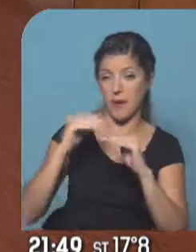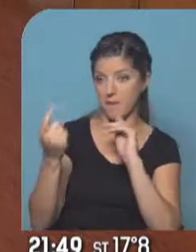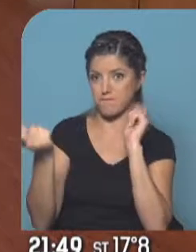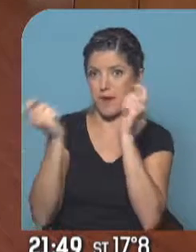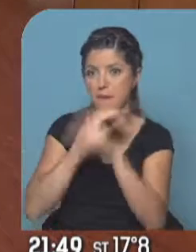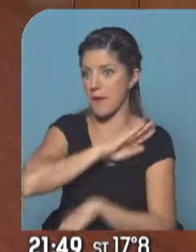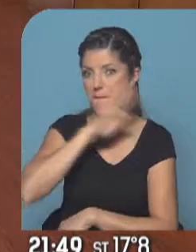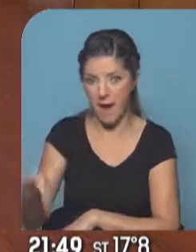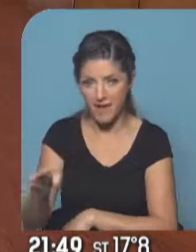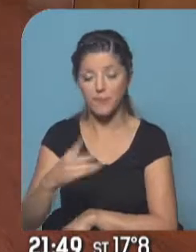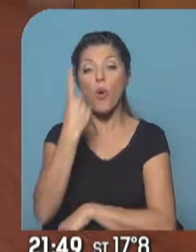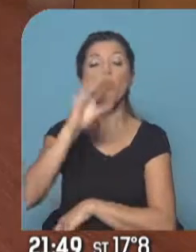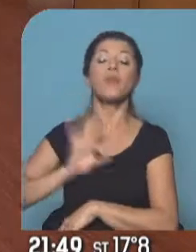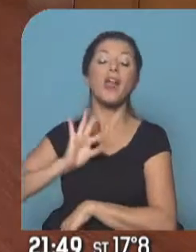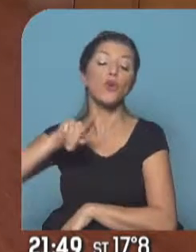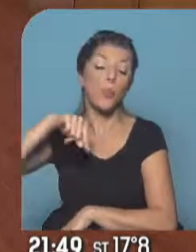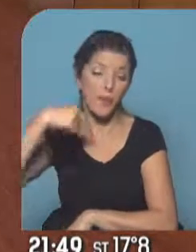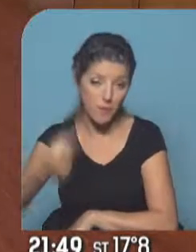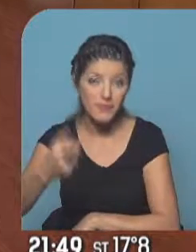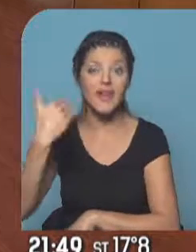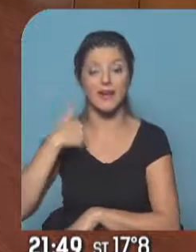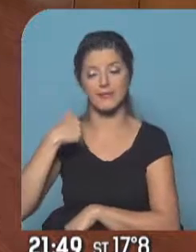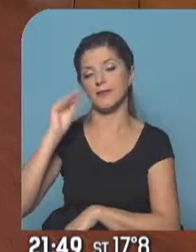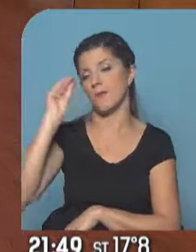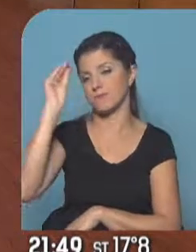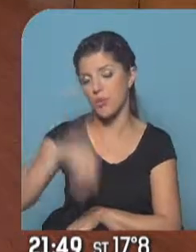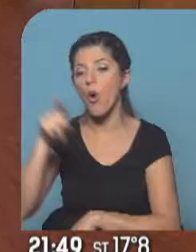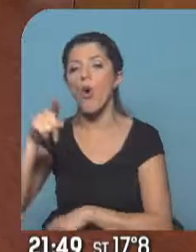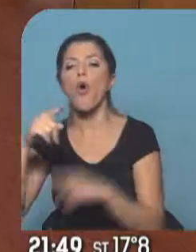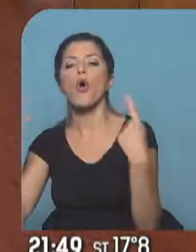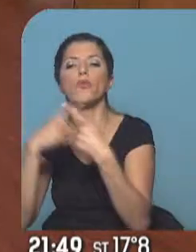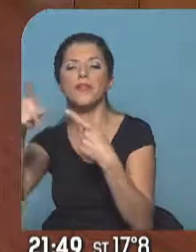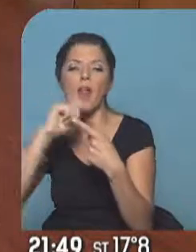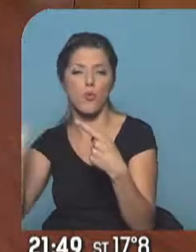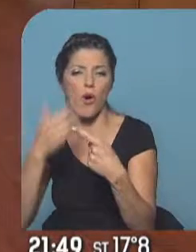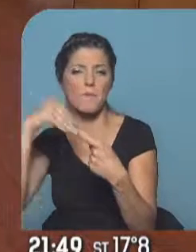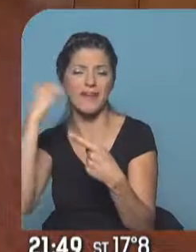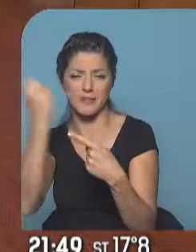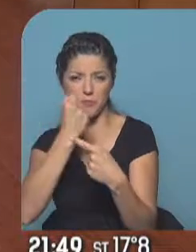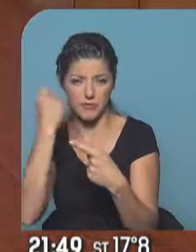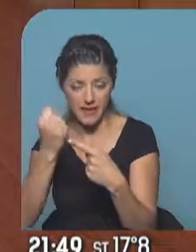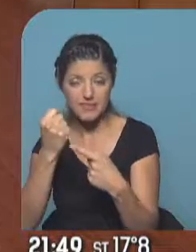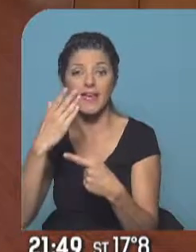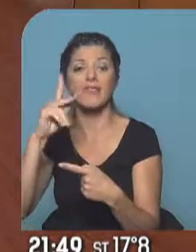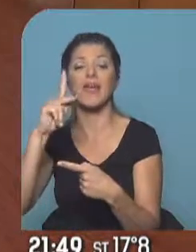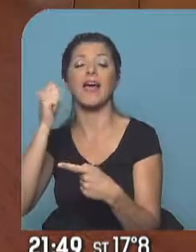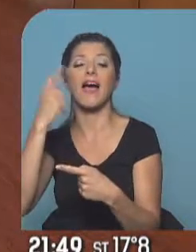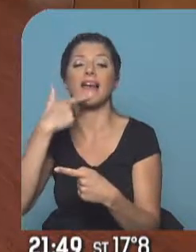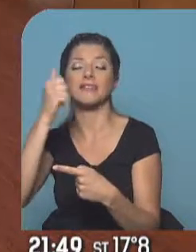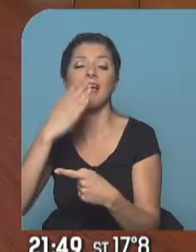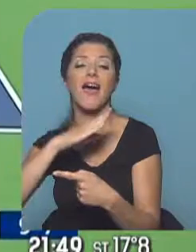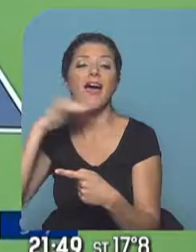un año más tarde, la Argentina perdió frente a Kukushkin, el jugador más importante de Kazajistán, y ha descendido a la segunda